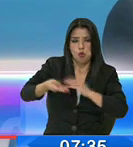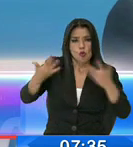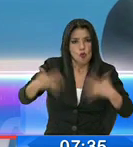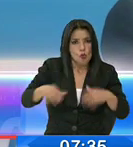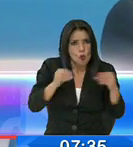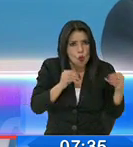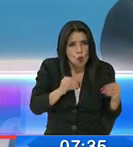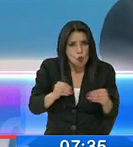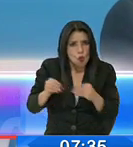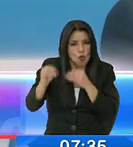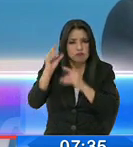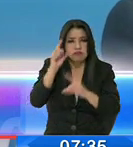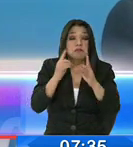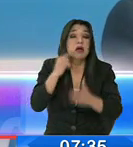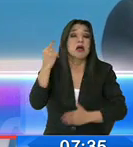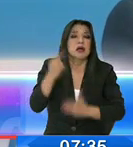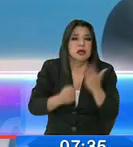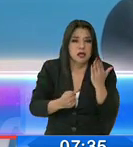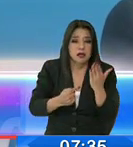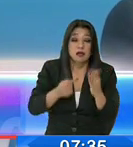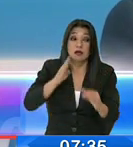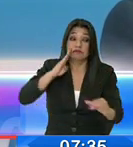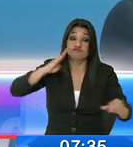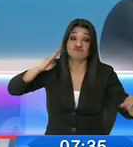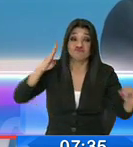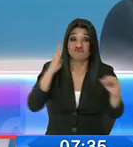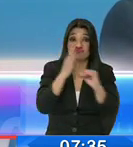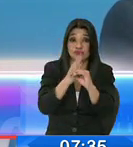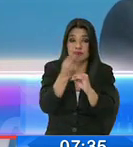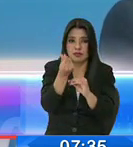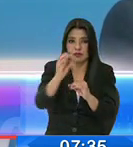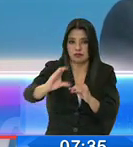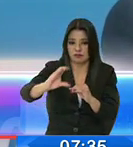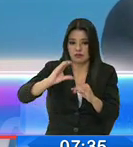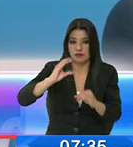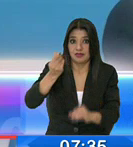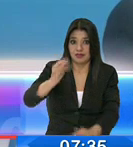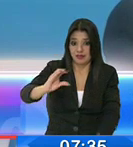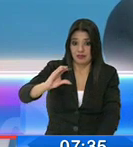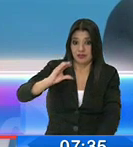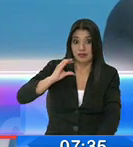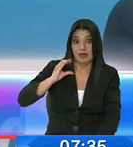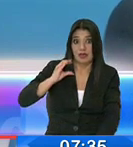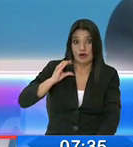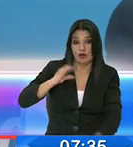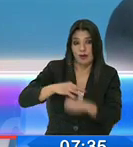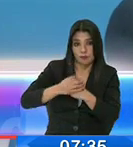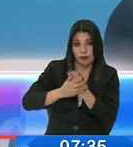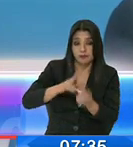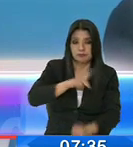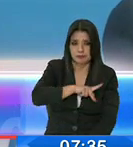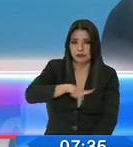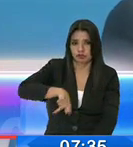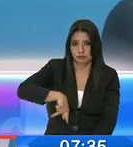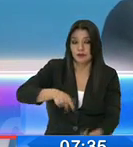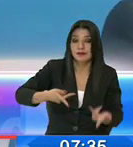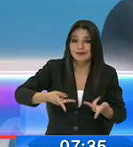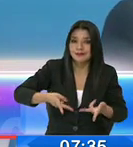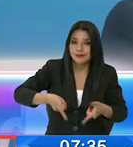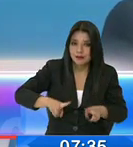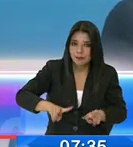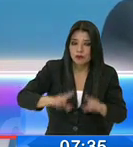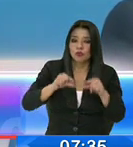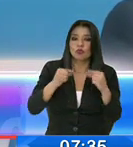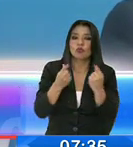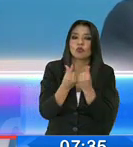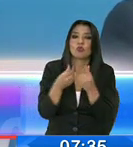con el propósito específico de obtener provecho personal y para el movimiento